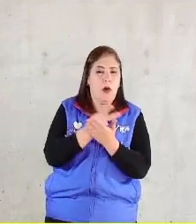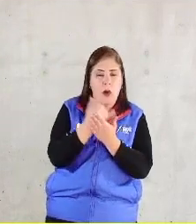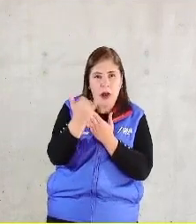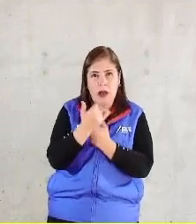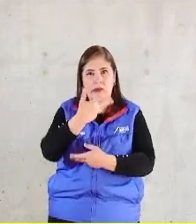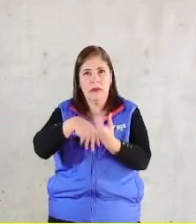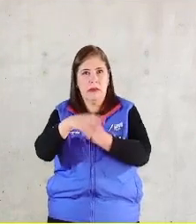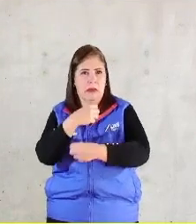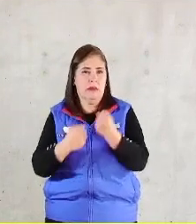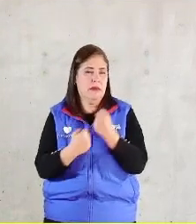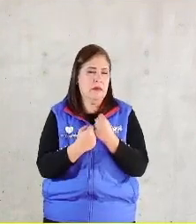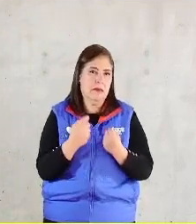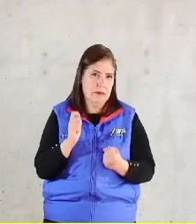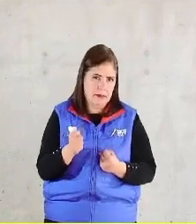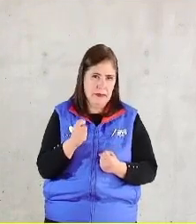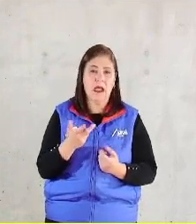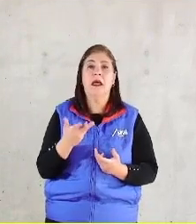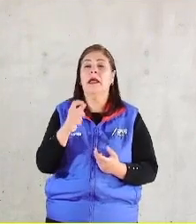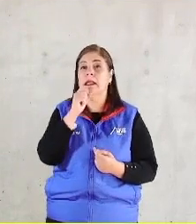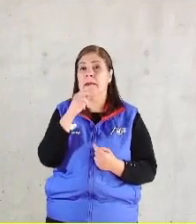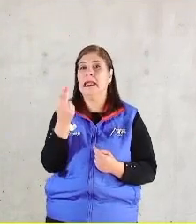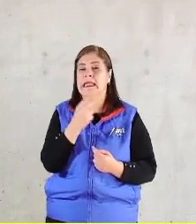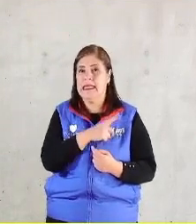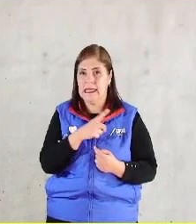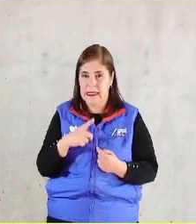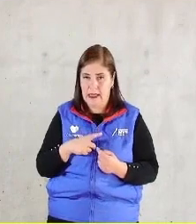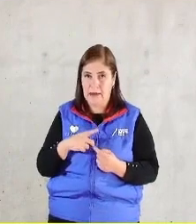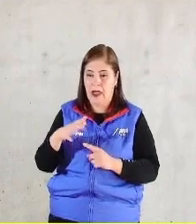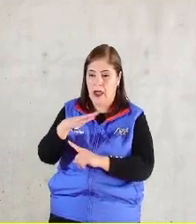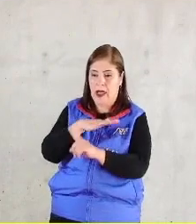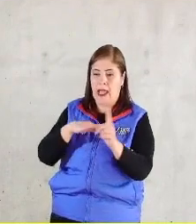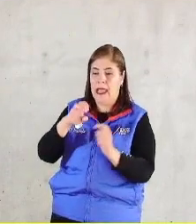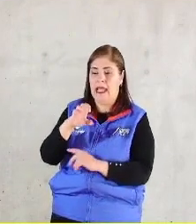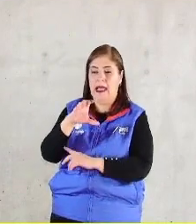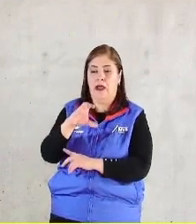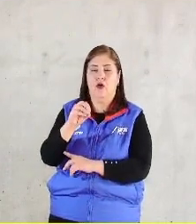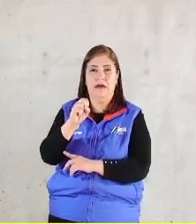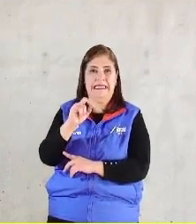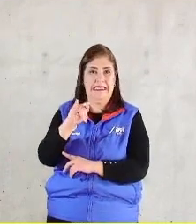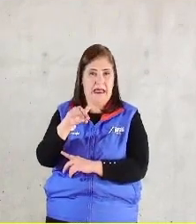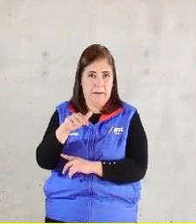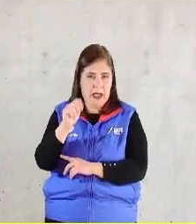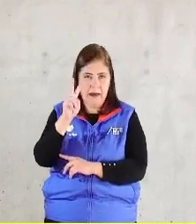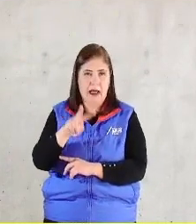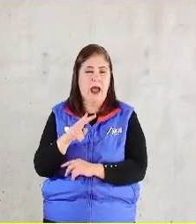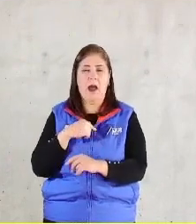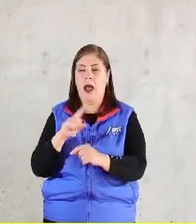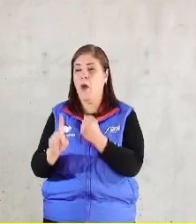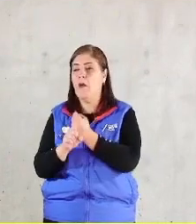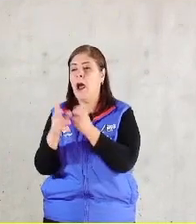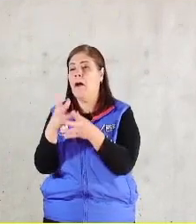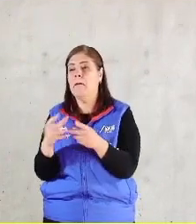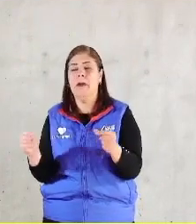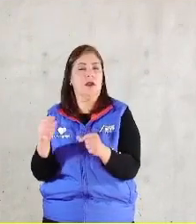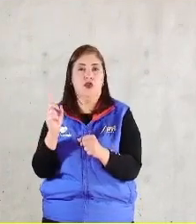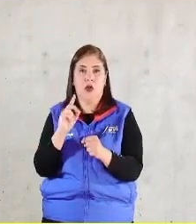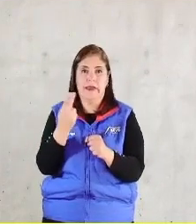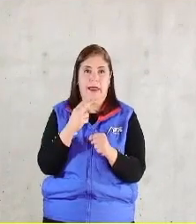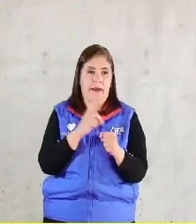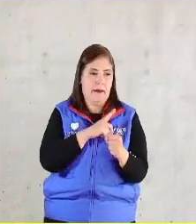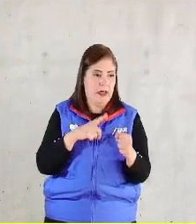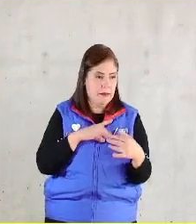directivos. Y por último, crear los ecosistemas. No se puede solucionar un problema de manera aislada, en silos. Hay que unirse